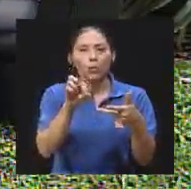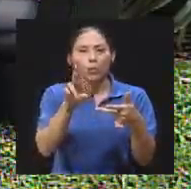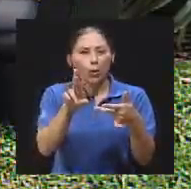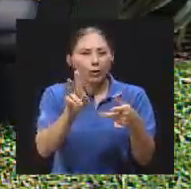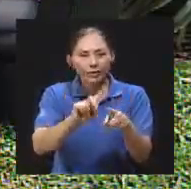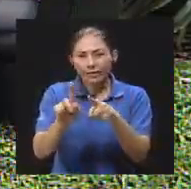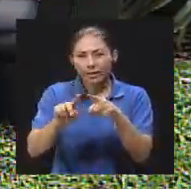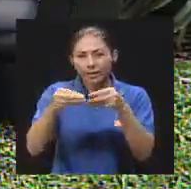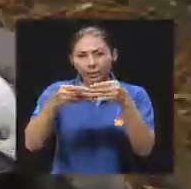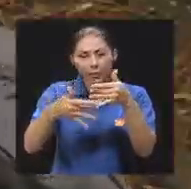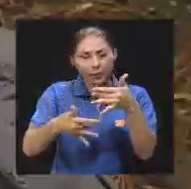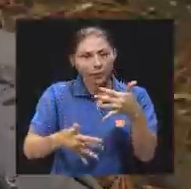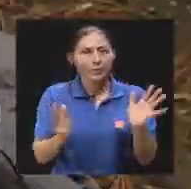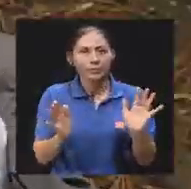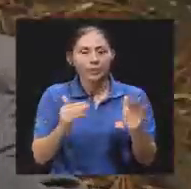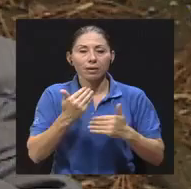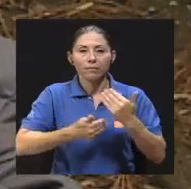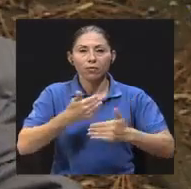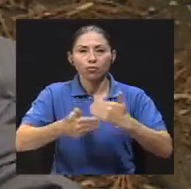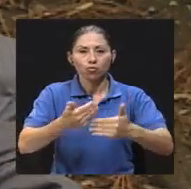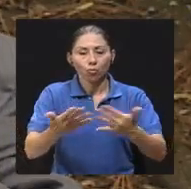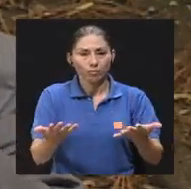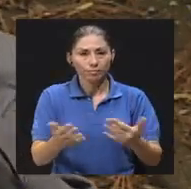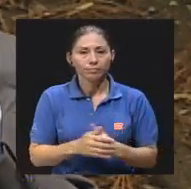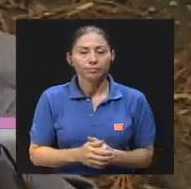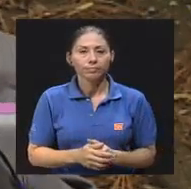van diseminando, y de ahí sigue la evolución.